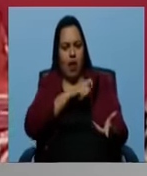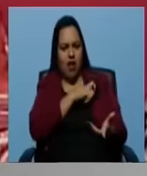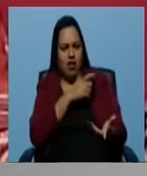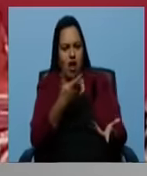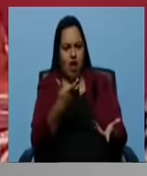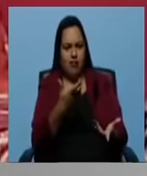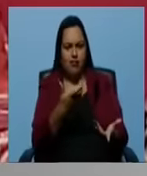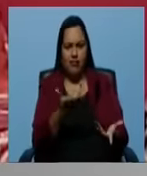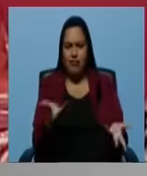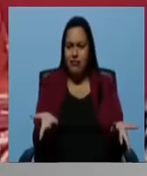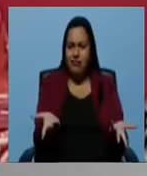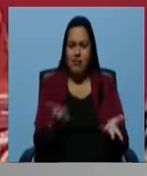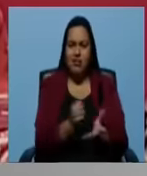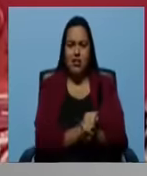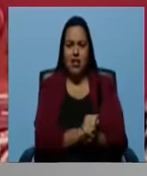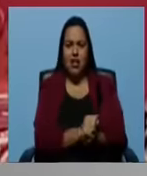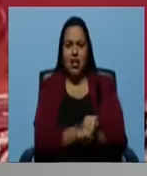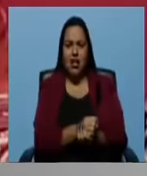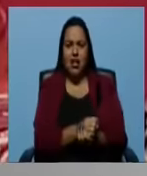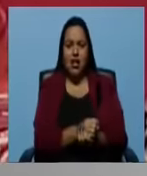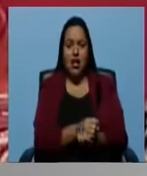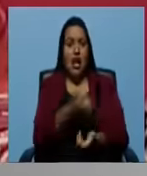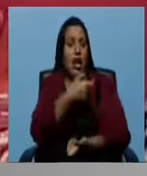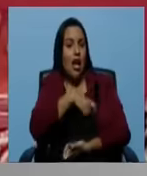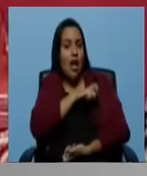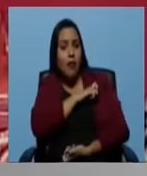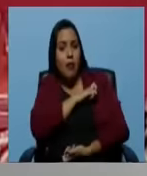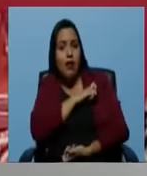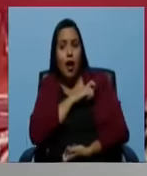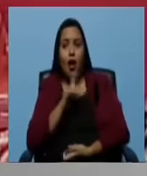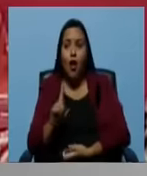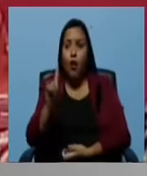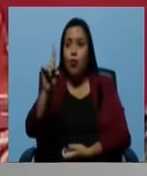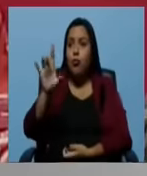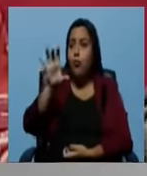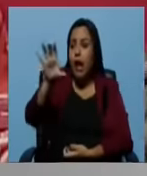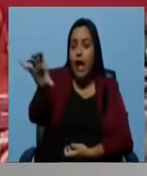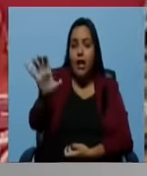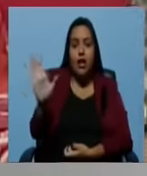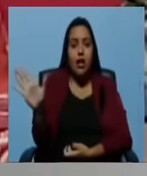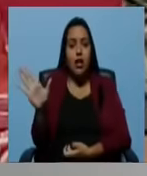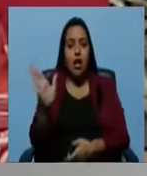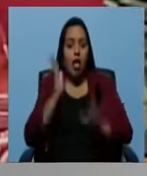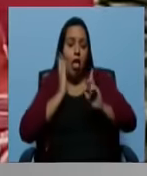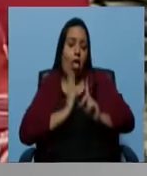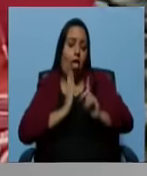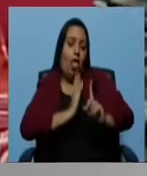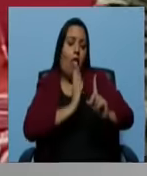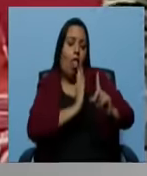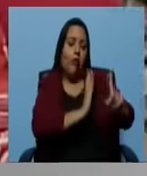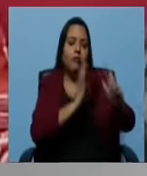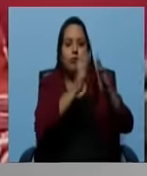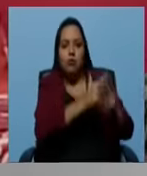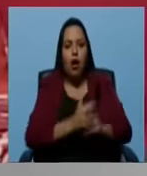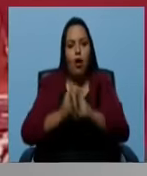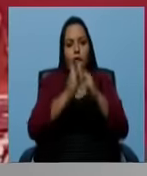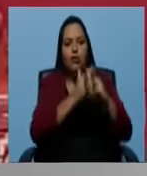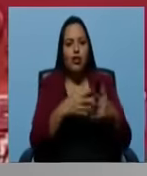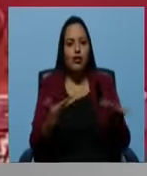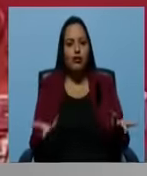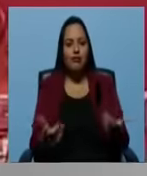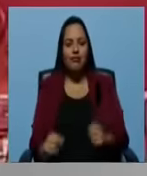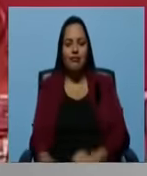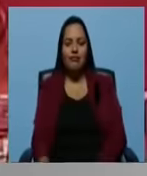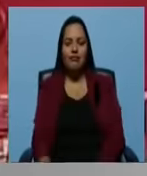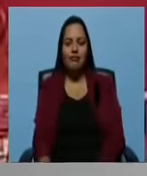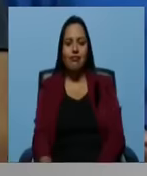España no es más que, no es otra cosa que uno más de la cola detrás del imperialismo norteamericano.